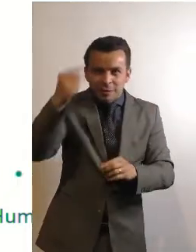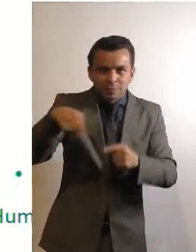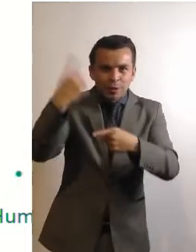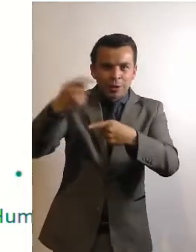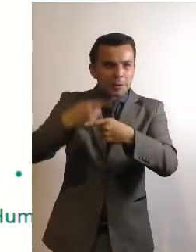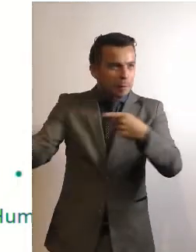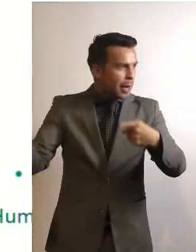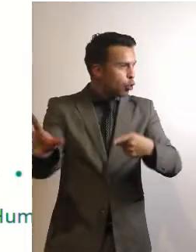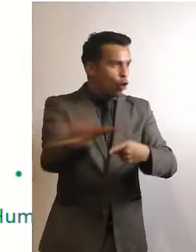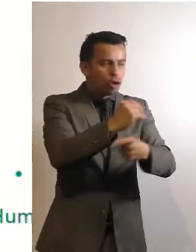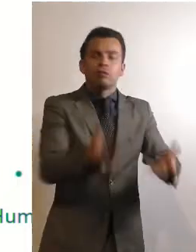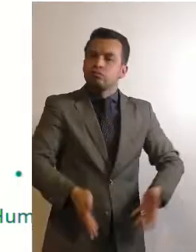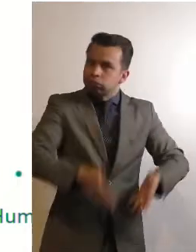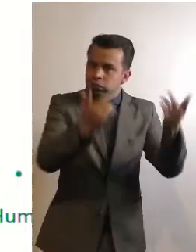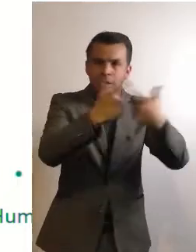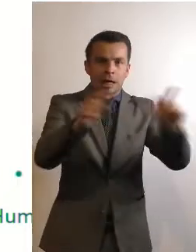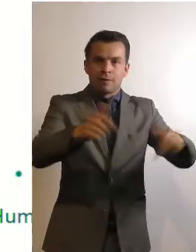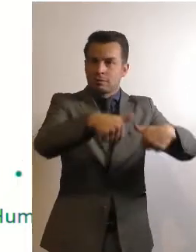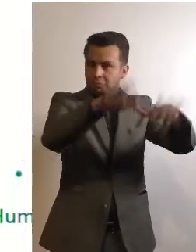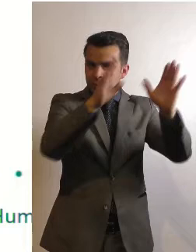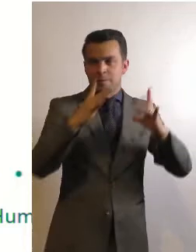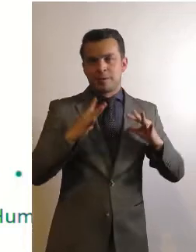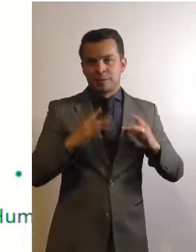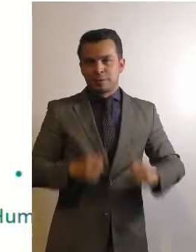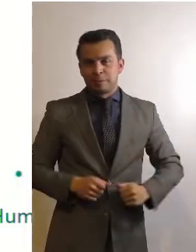todos. Siguiente.